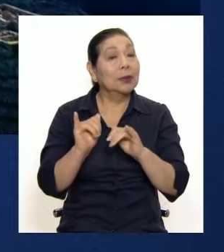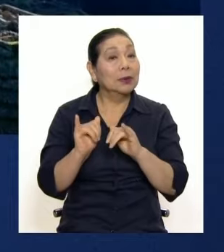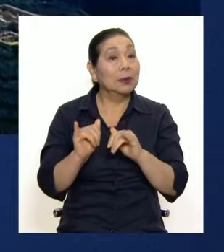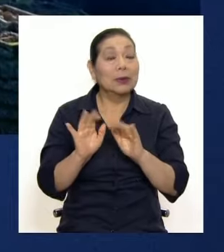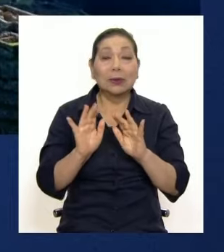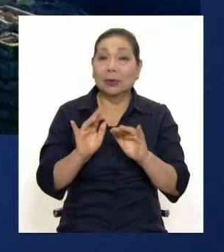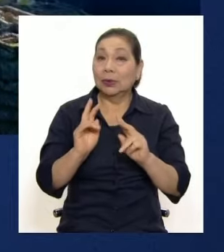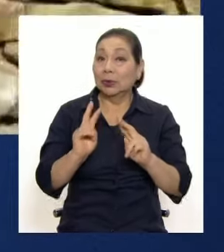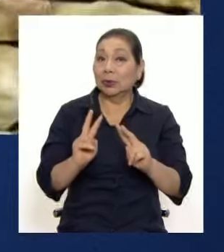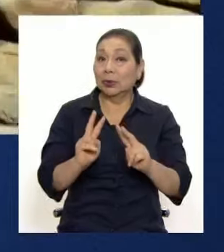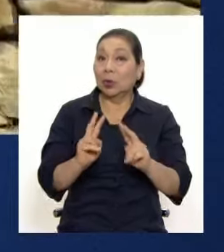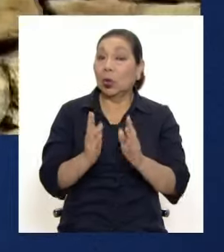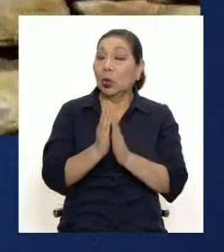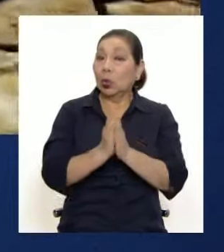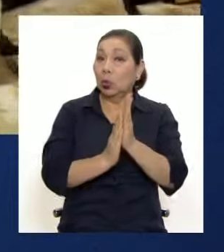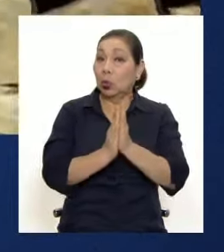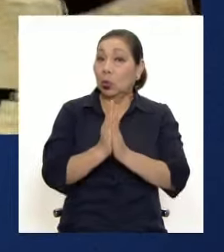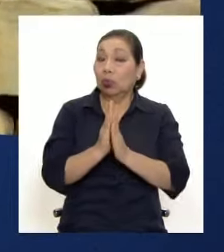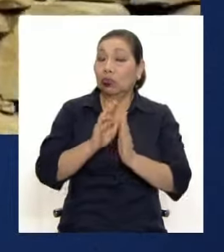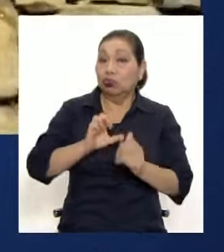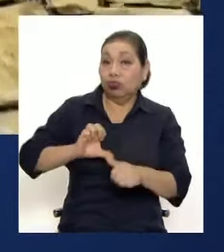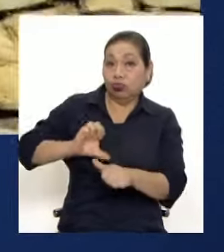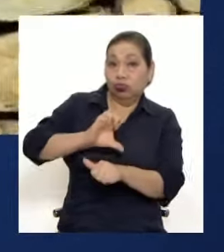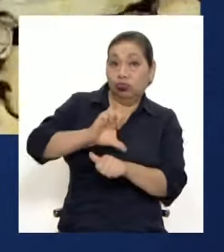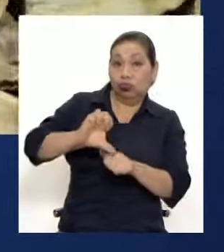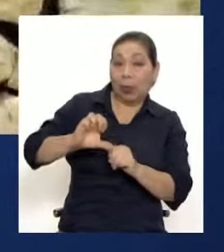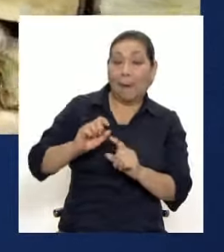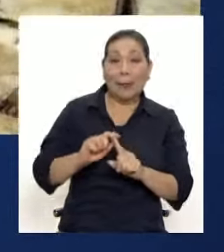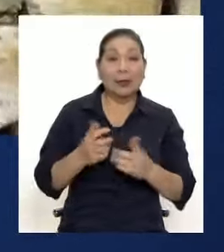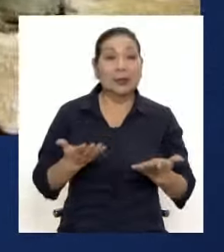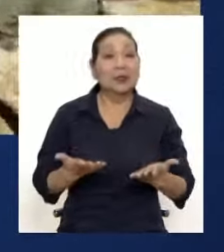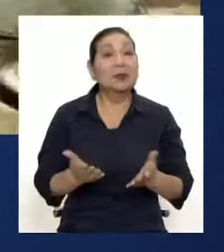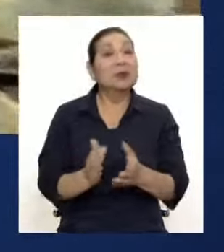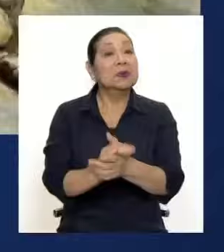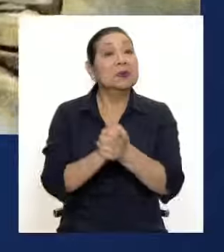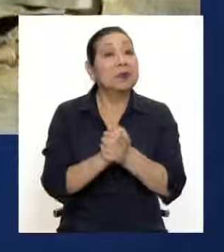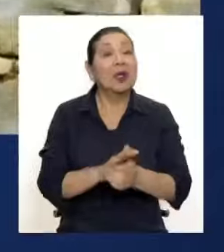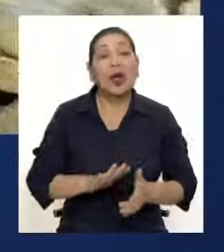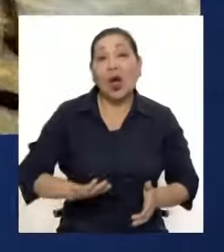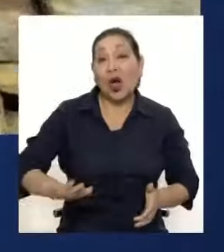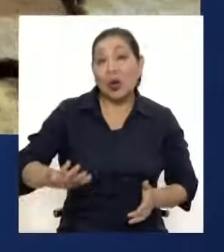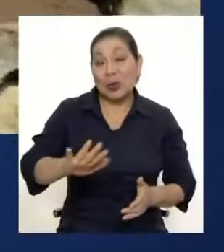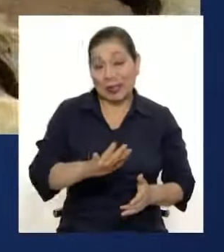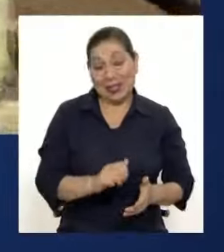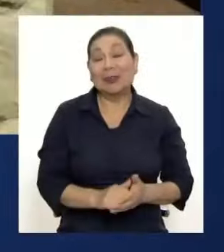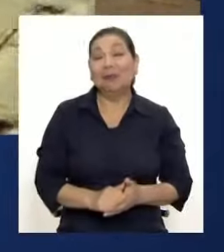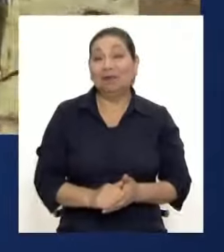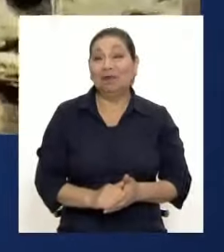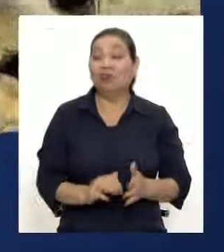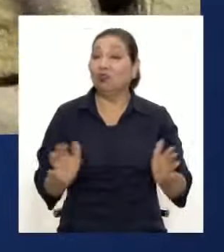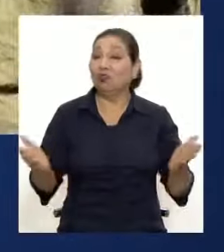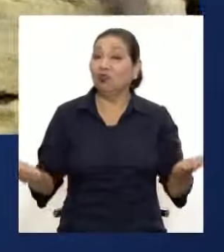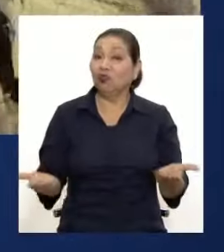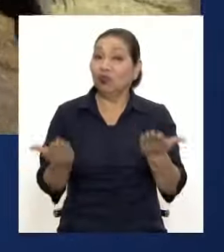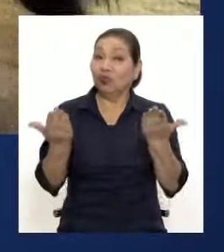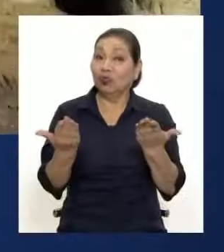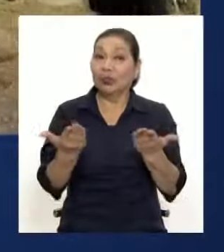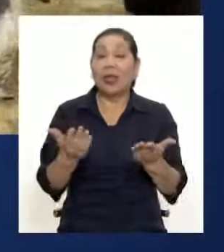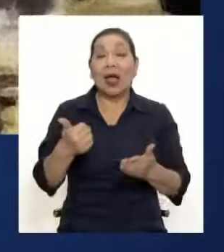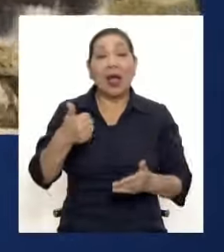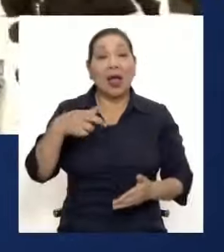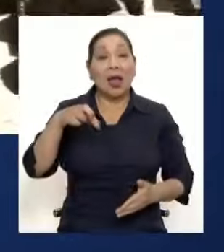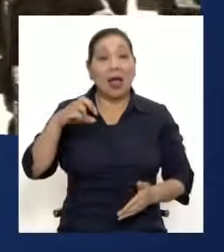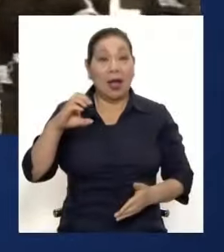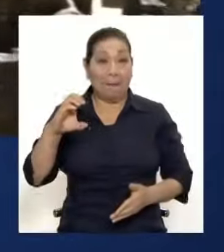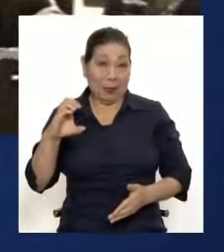machupichu a gozar del entorno eh felicitaciones a ustedes por levantar el